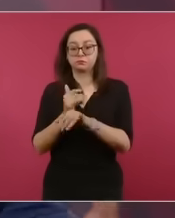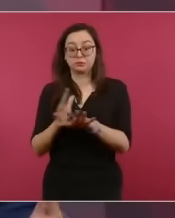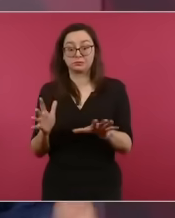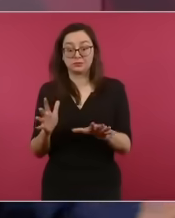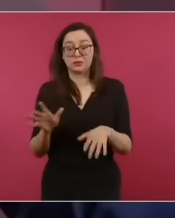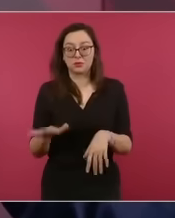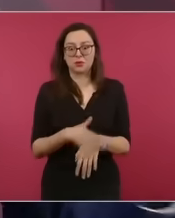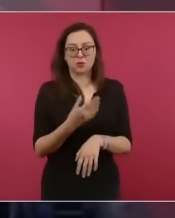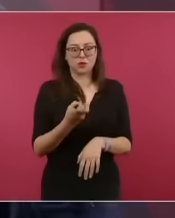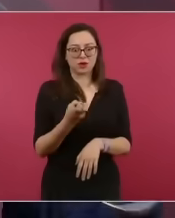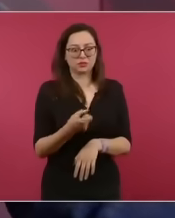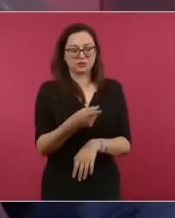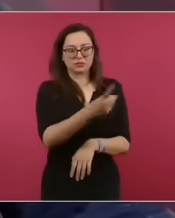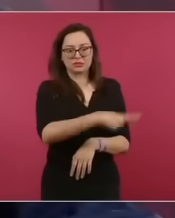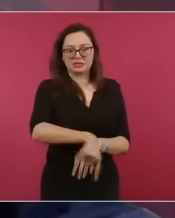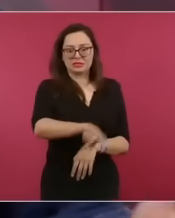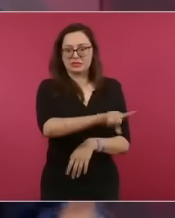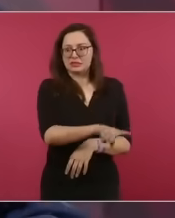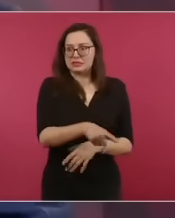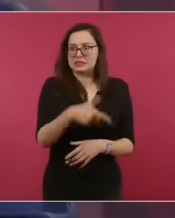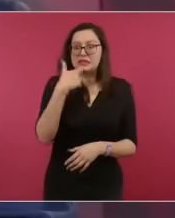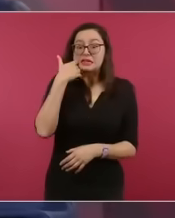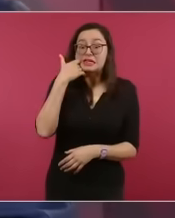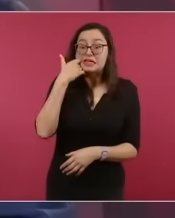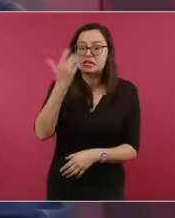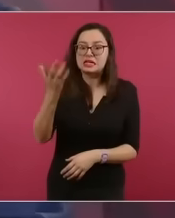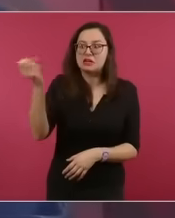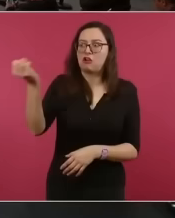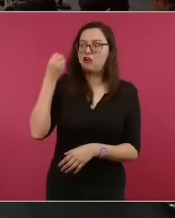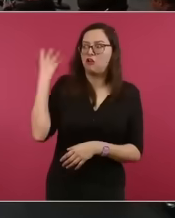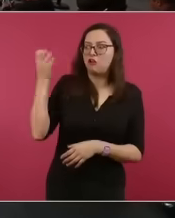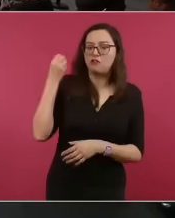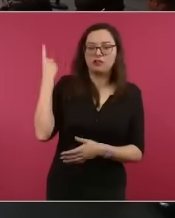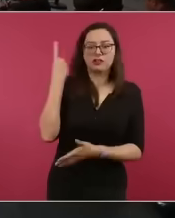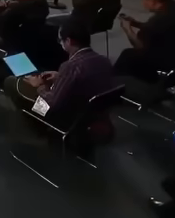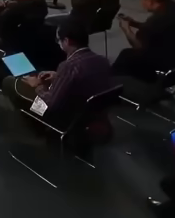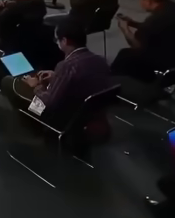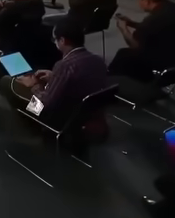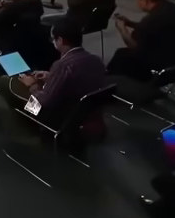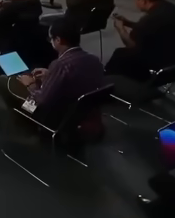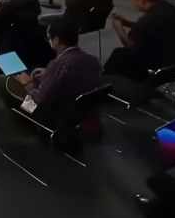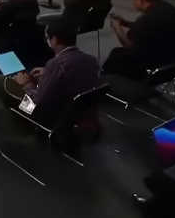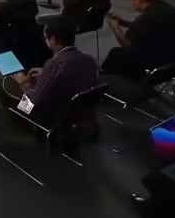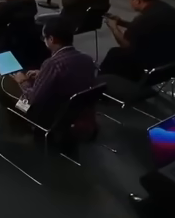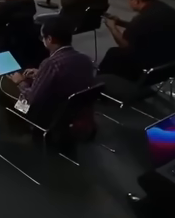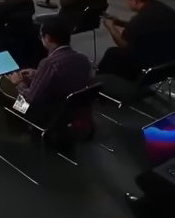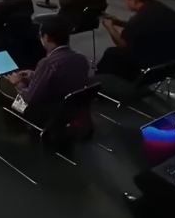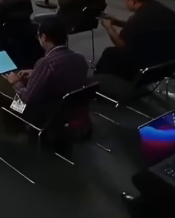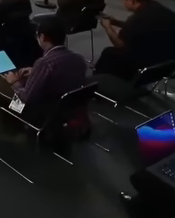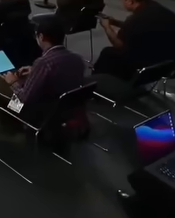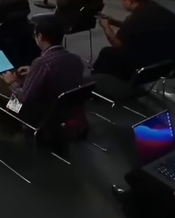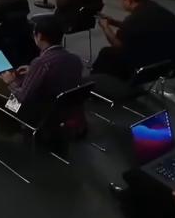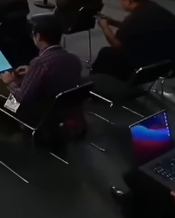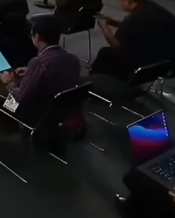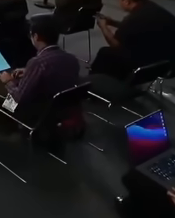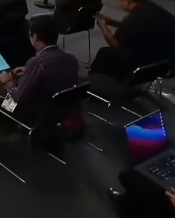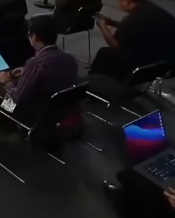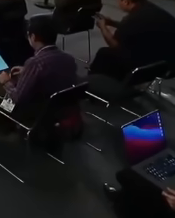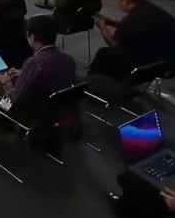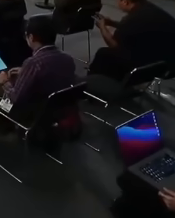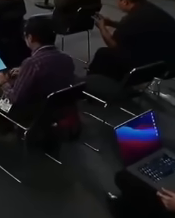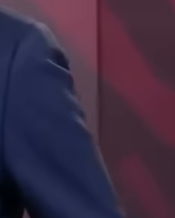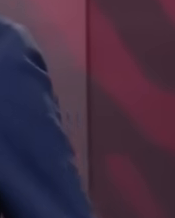ellos cancelar este espacio, pues quieren